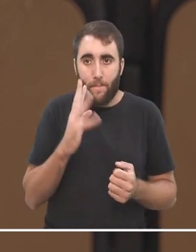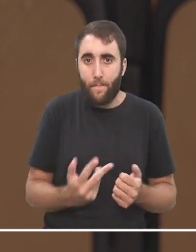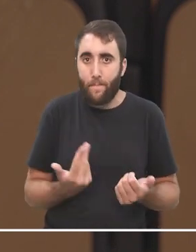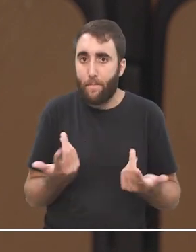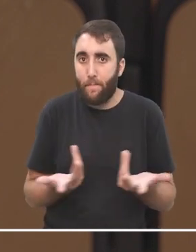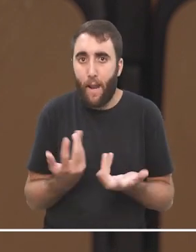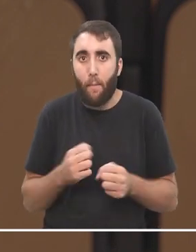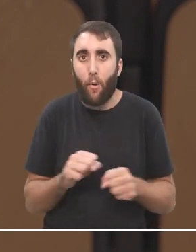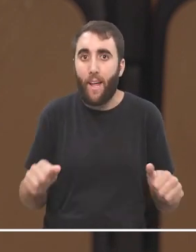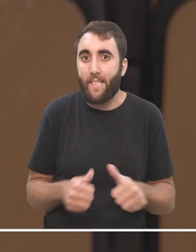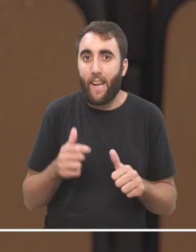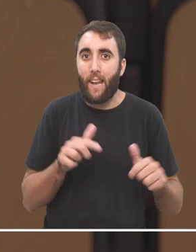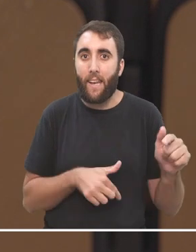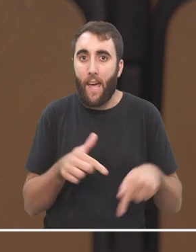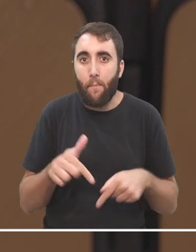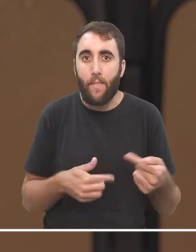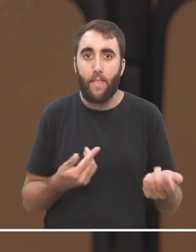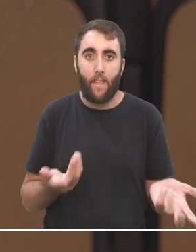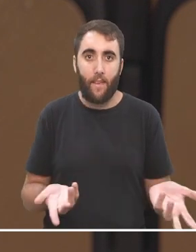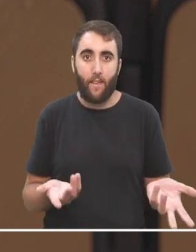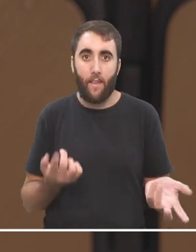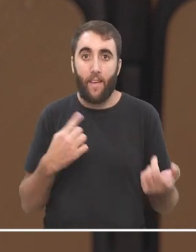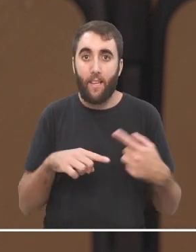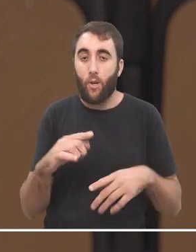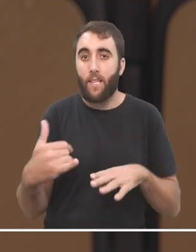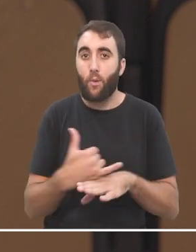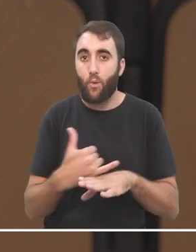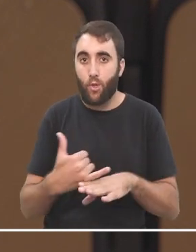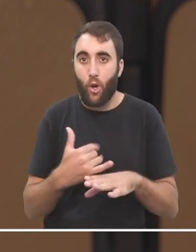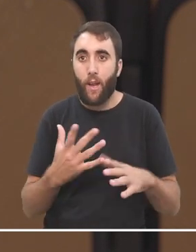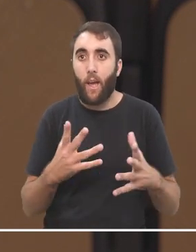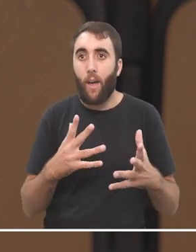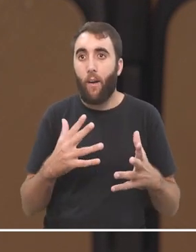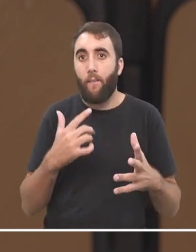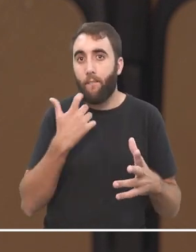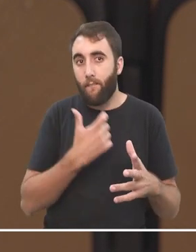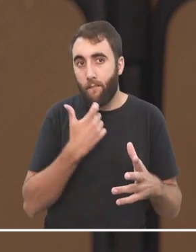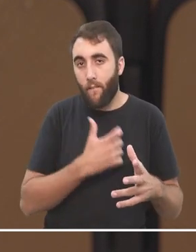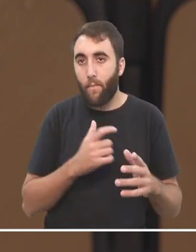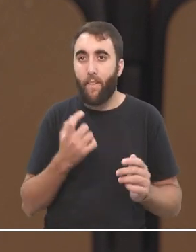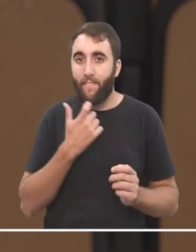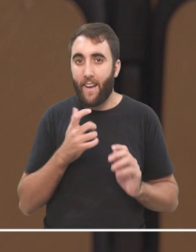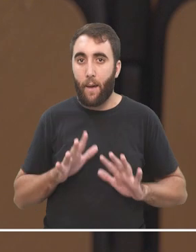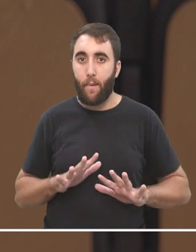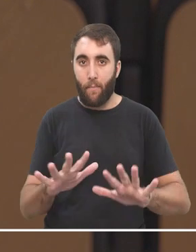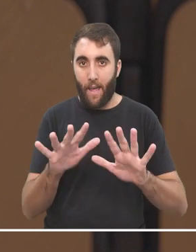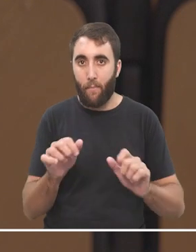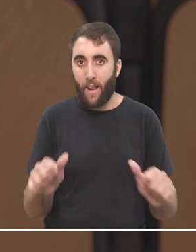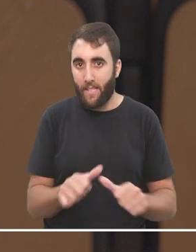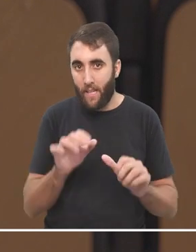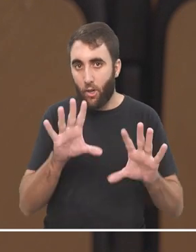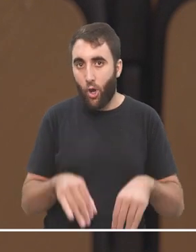para poder hacer sus trámites, y pienso que son instituciones que a lo mejor no están particularmente preparadas para eso y